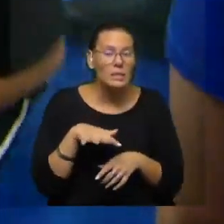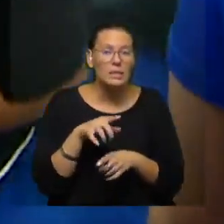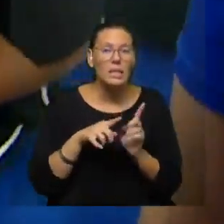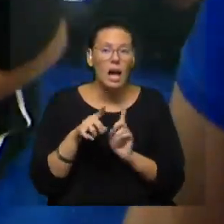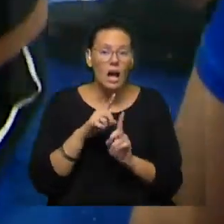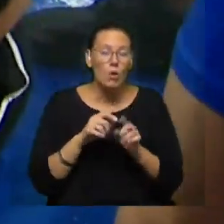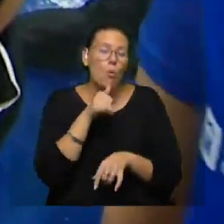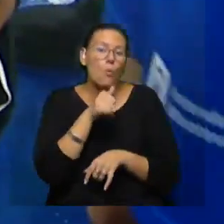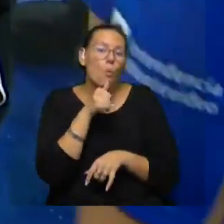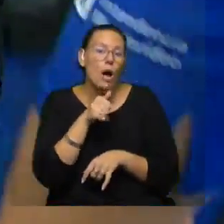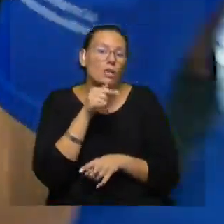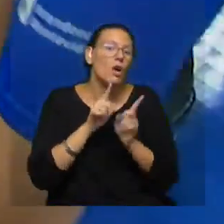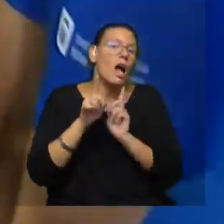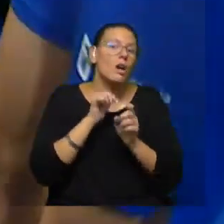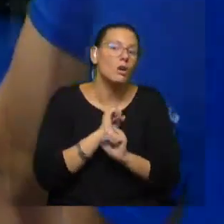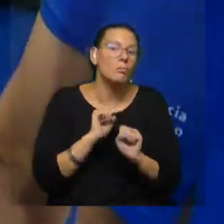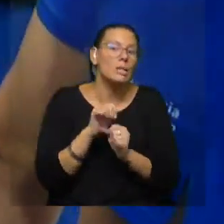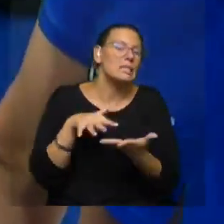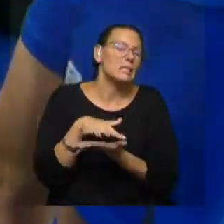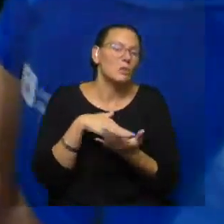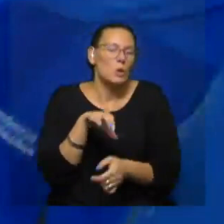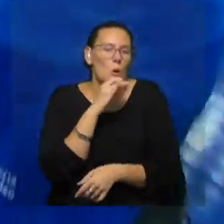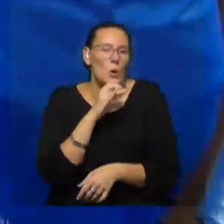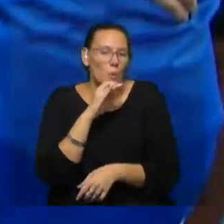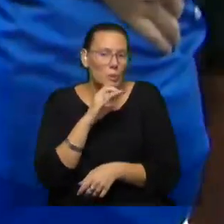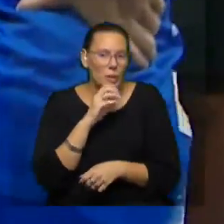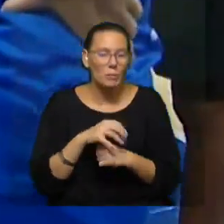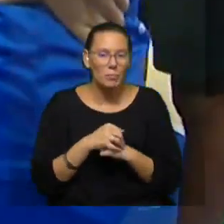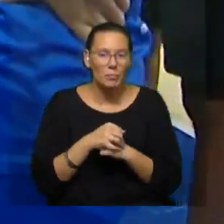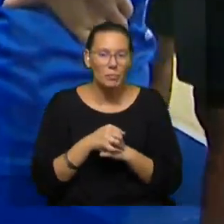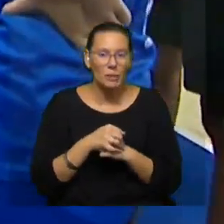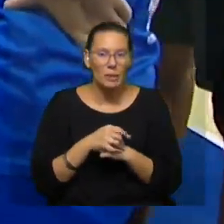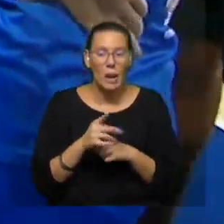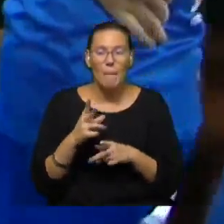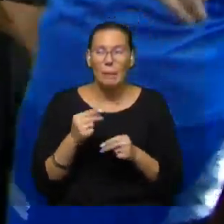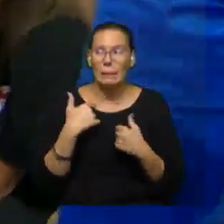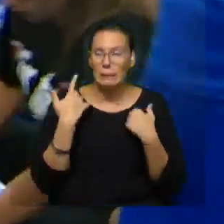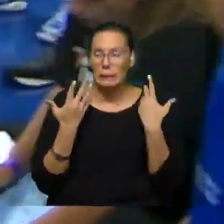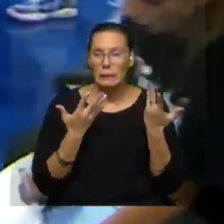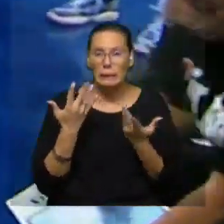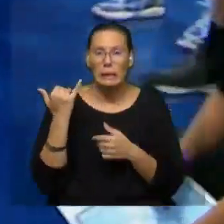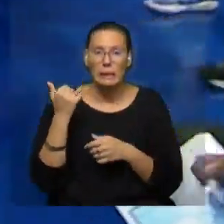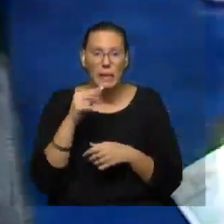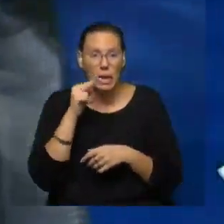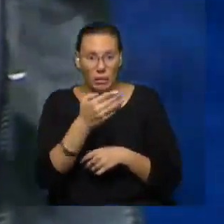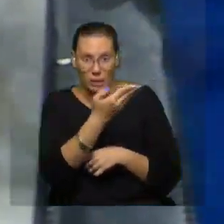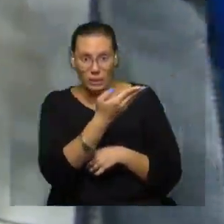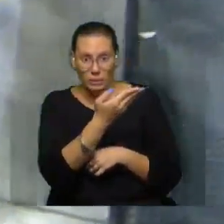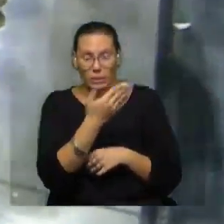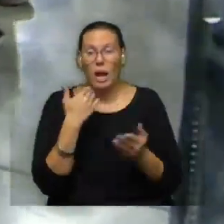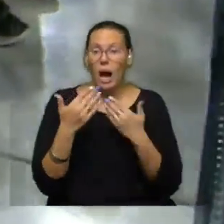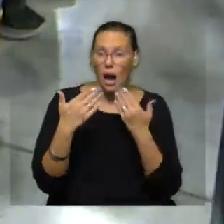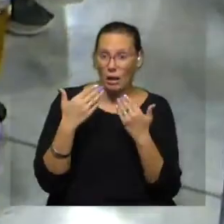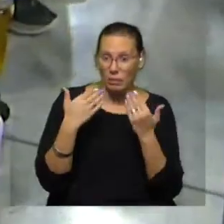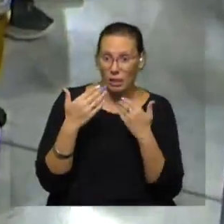algún cuento, alguna perlita para contar de alguna situación graciosa o algo? Ah, la verdad que me matás, pero en realidad sí, mirá, la ves ahí, están hablando, o